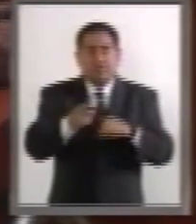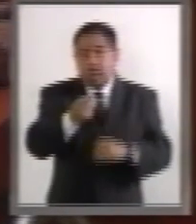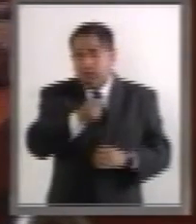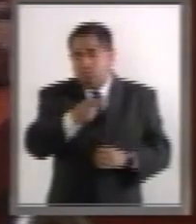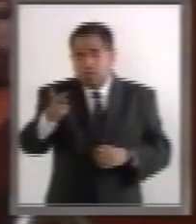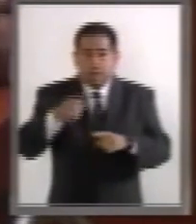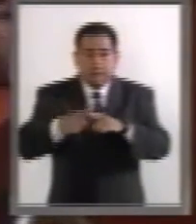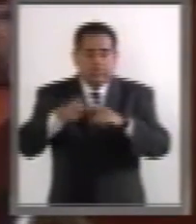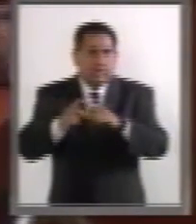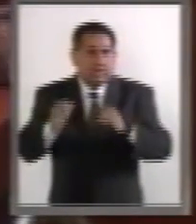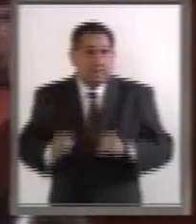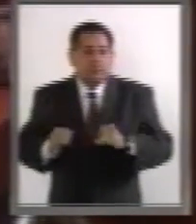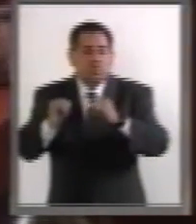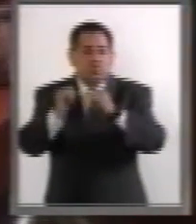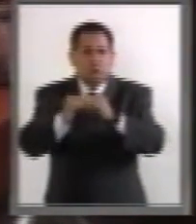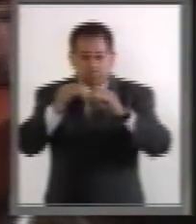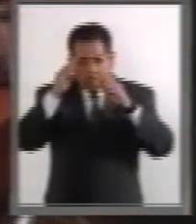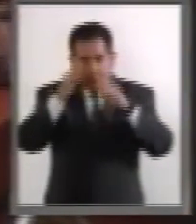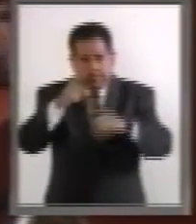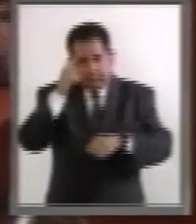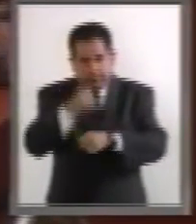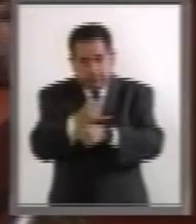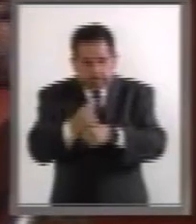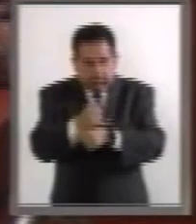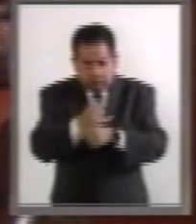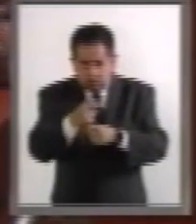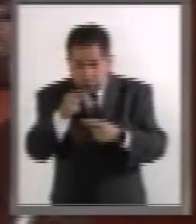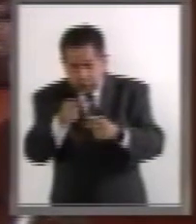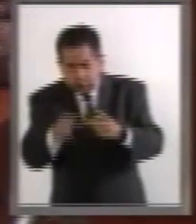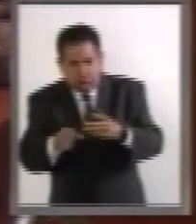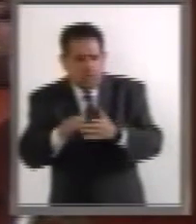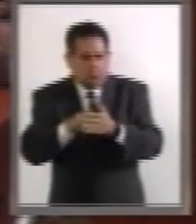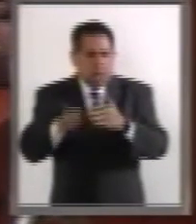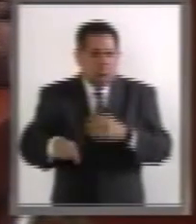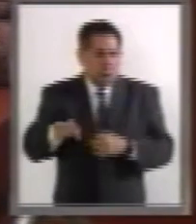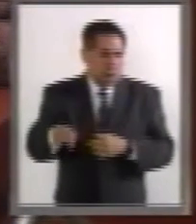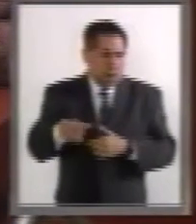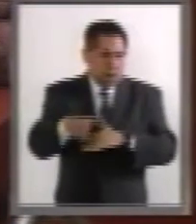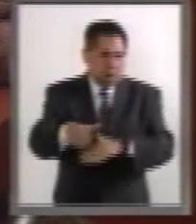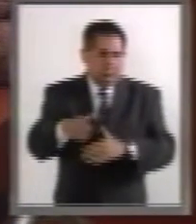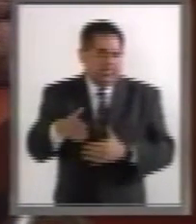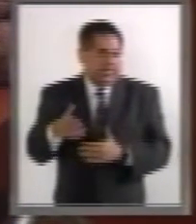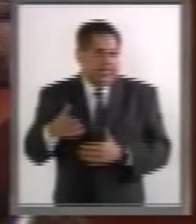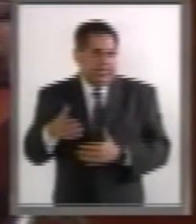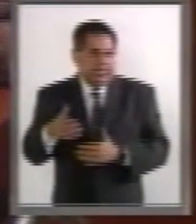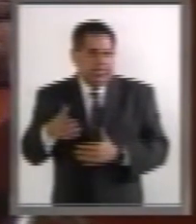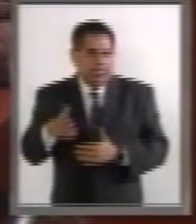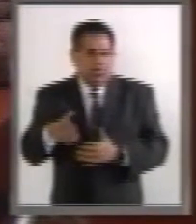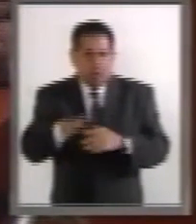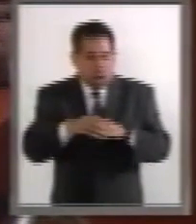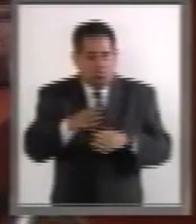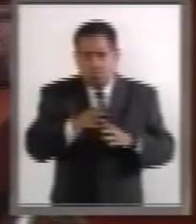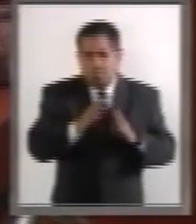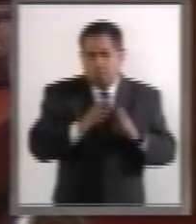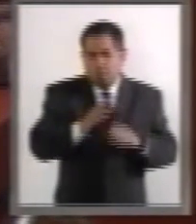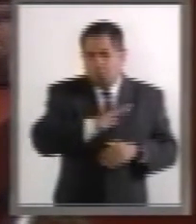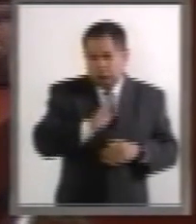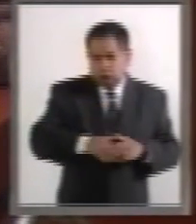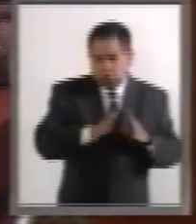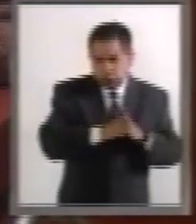algunas instituciones que se dedican a la investigación, en este caso de las materias que tienen que ver con los datos forenses,